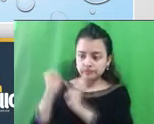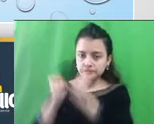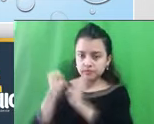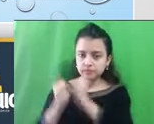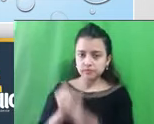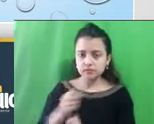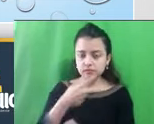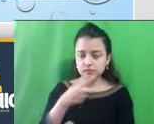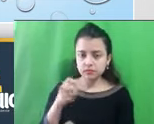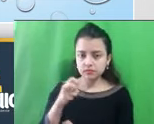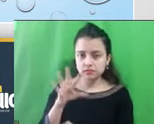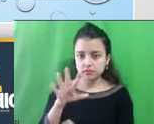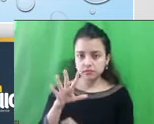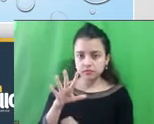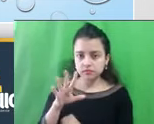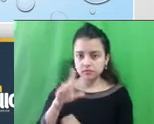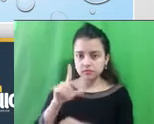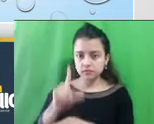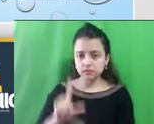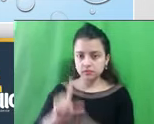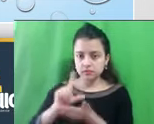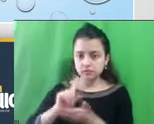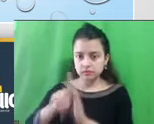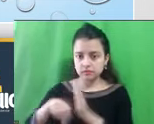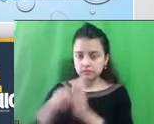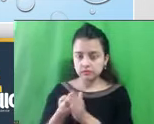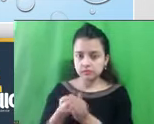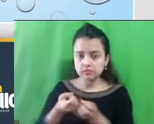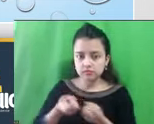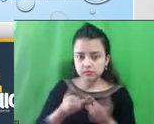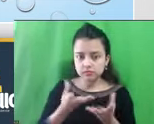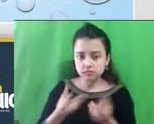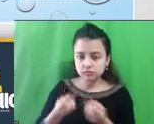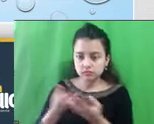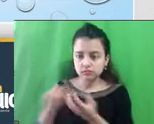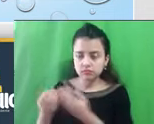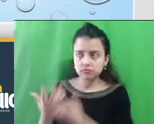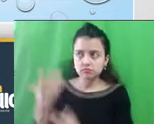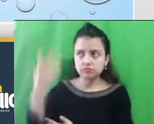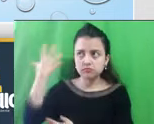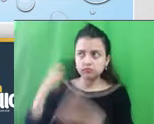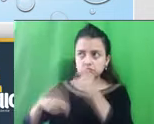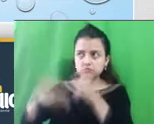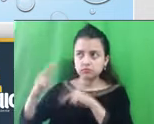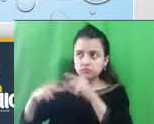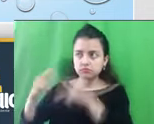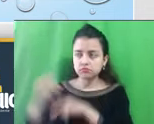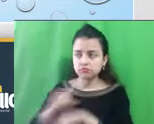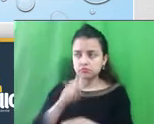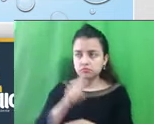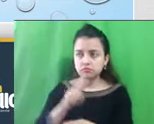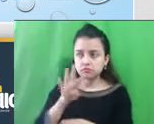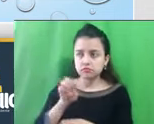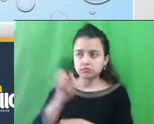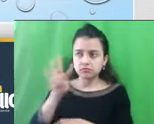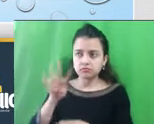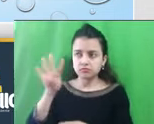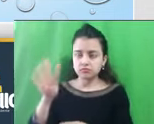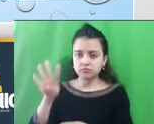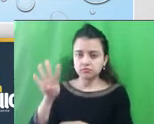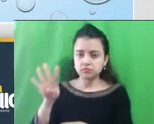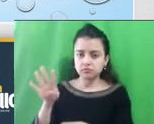litros por segundo. Ahí, es una planta que fue construida en el 94, ¿alguien de acá se